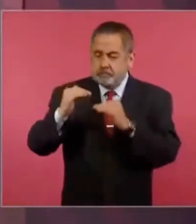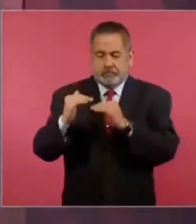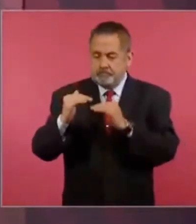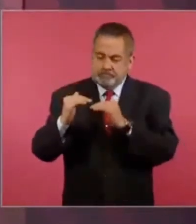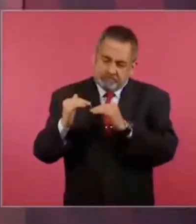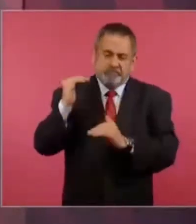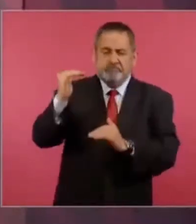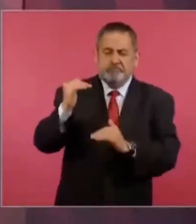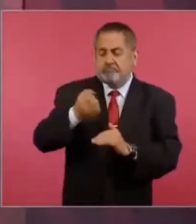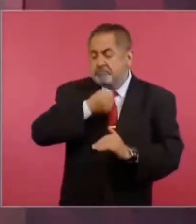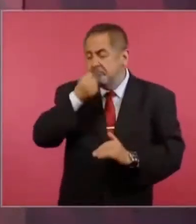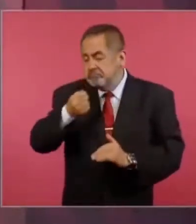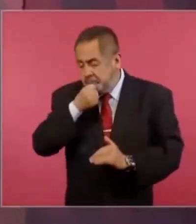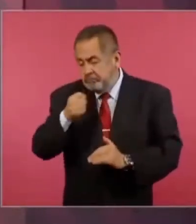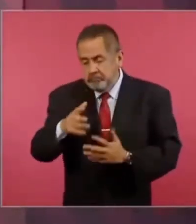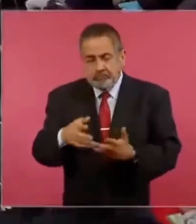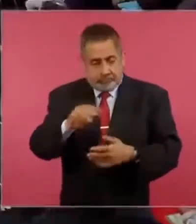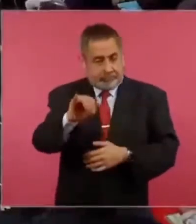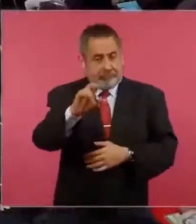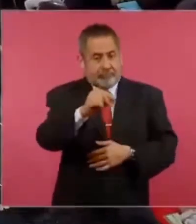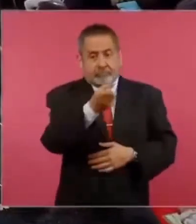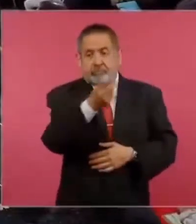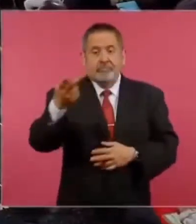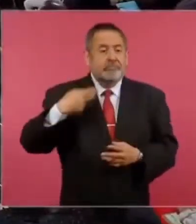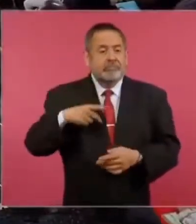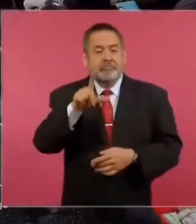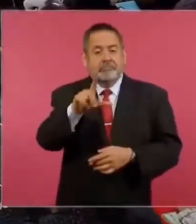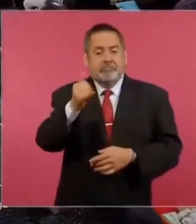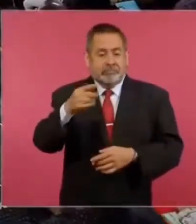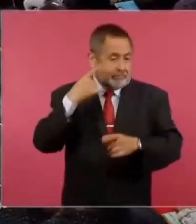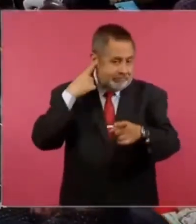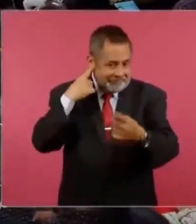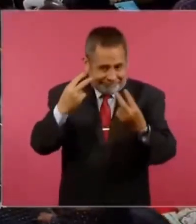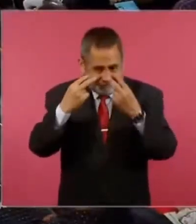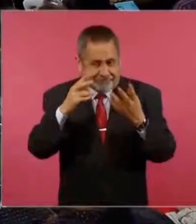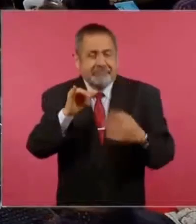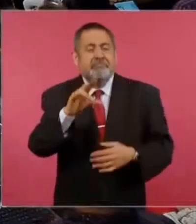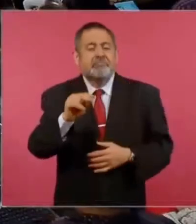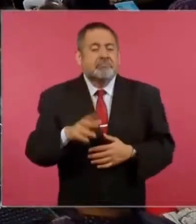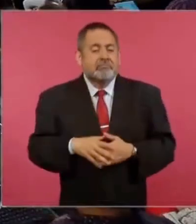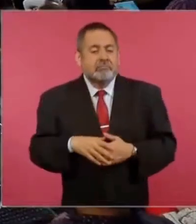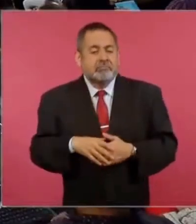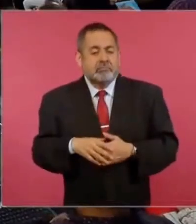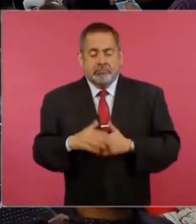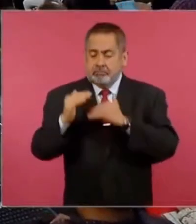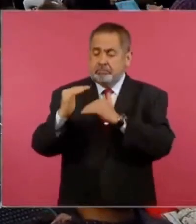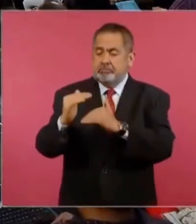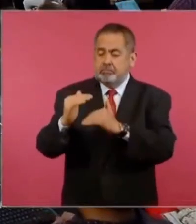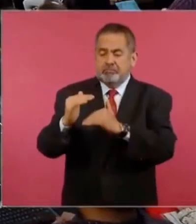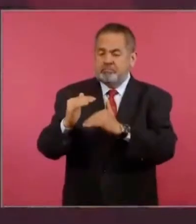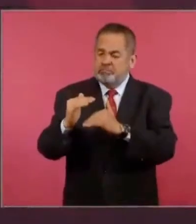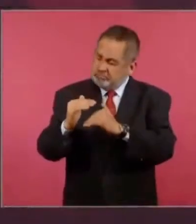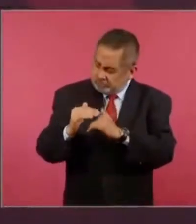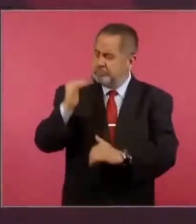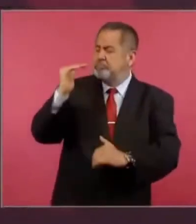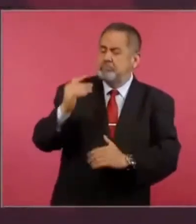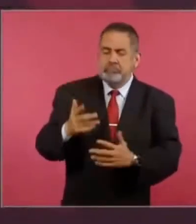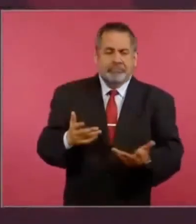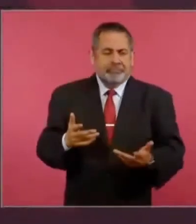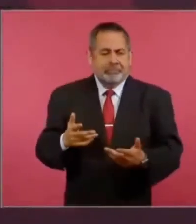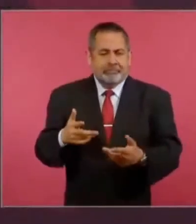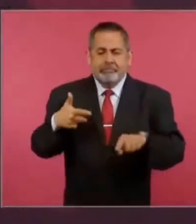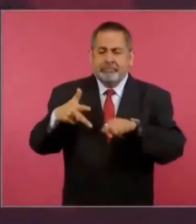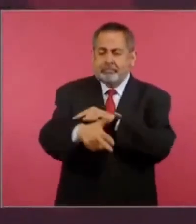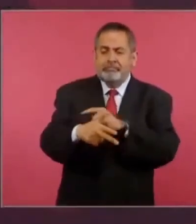¿Es así o no es así, trabajadores electricistas que me están escuchando? Les mutilaron su